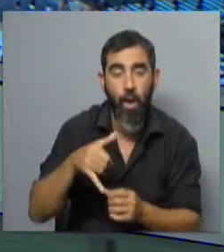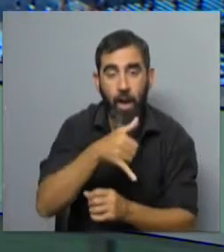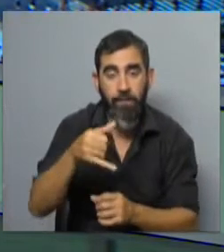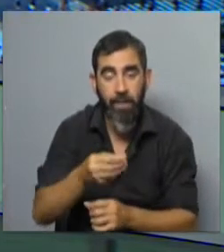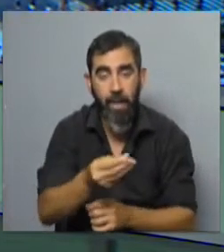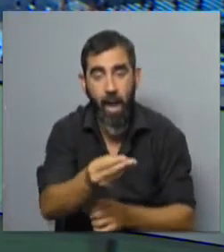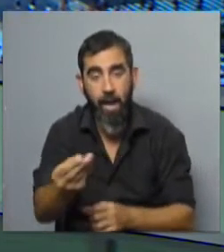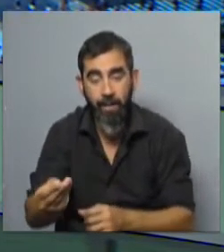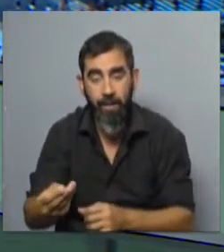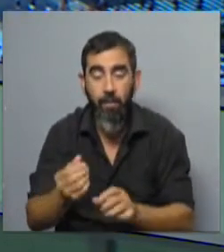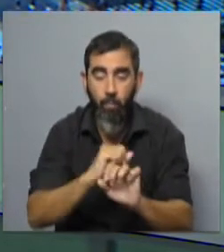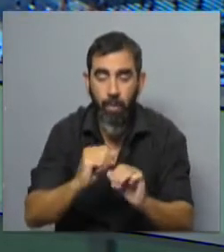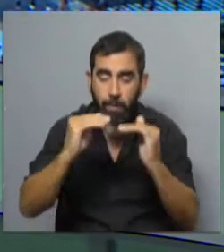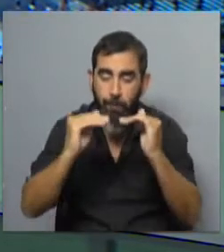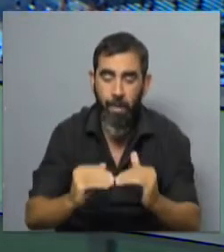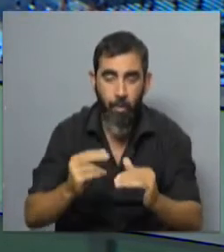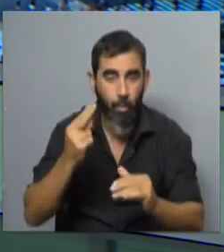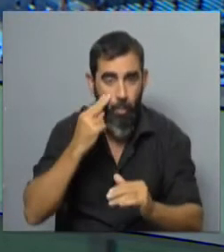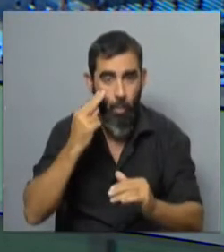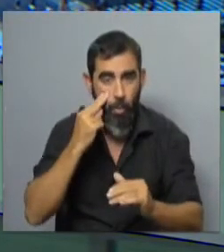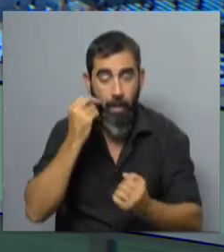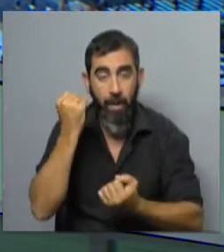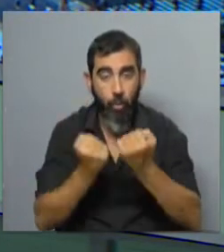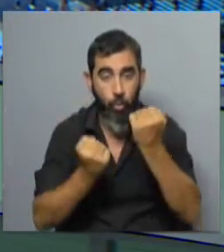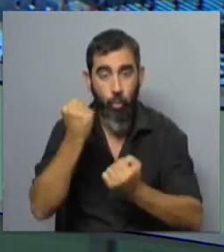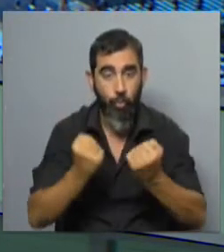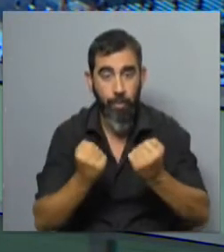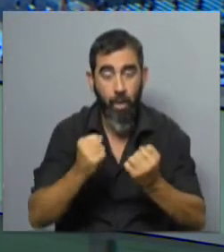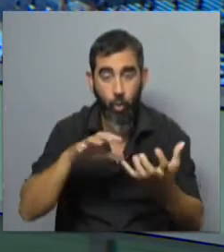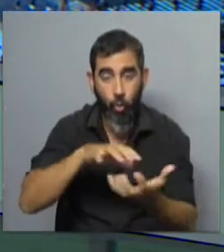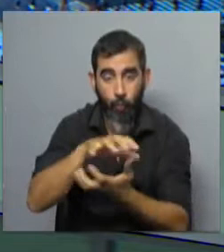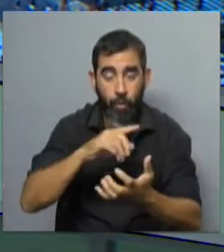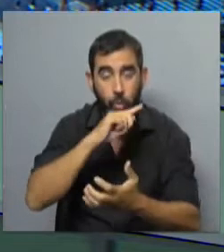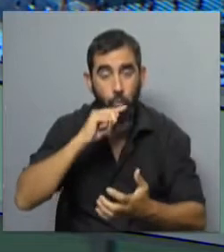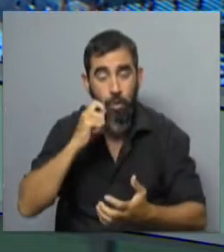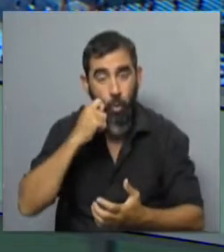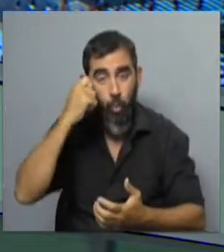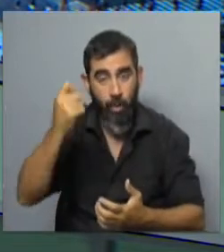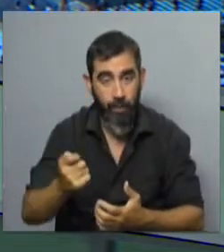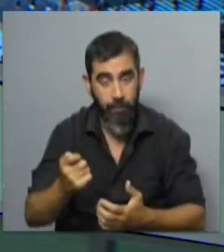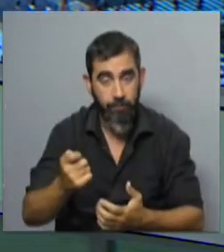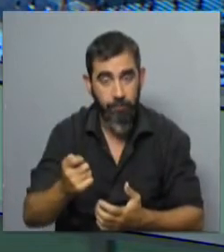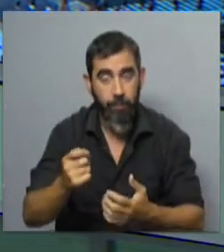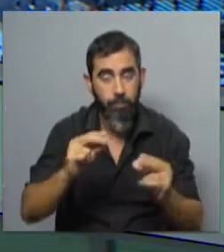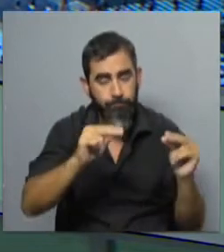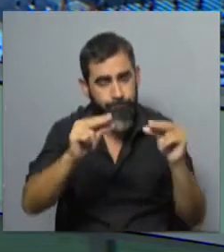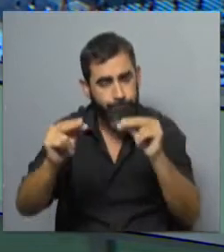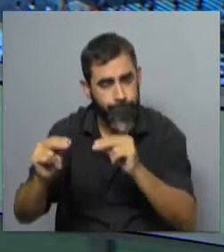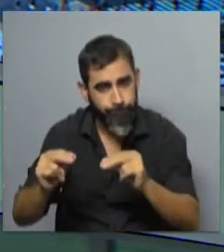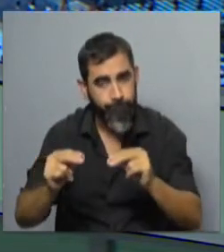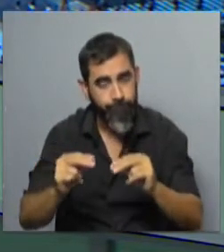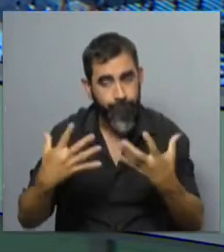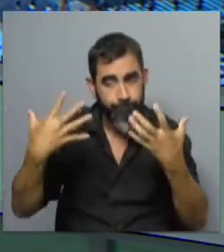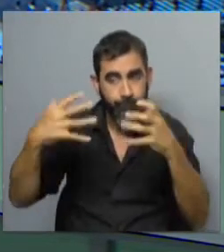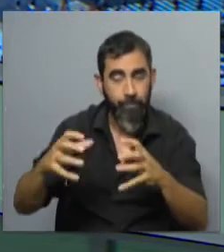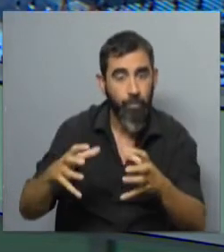de soja para, de alguna forma, mitigar el impacto que en su economía va a tener este conflicto de Rusia y Ucrania. Una medida polémica que genera